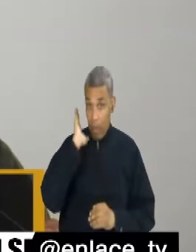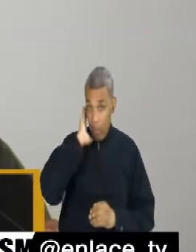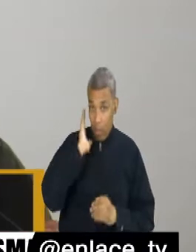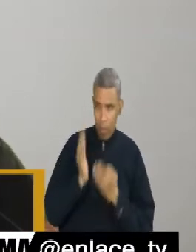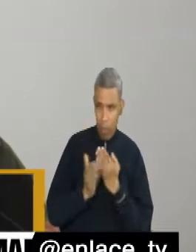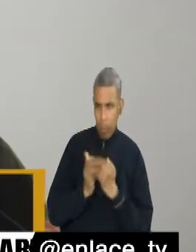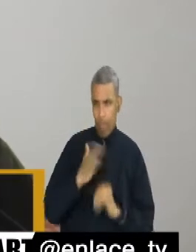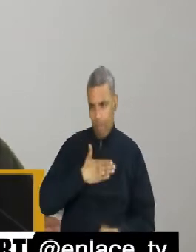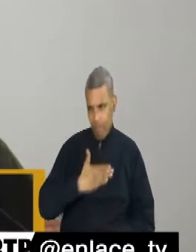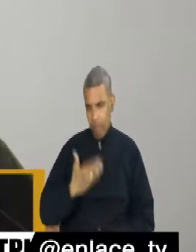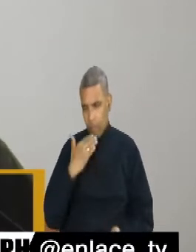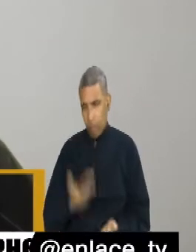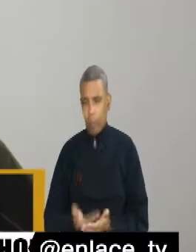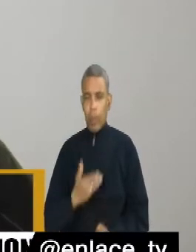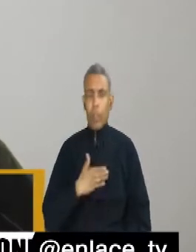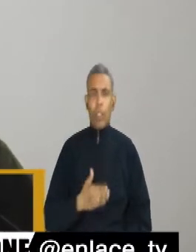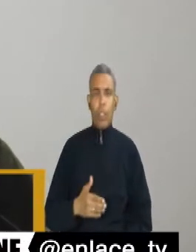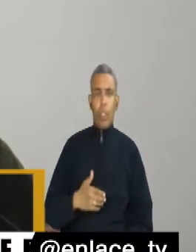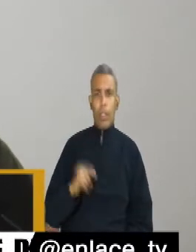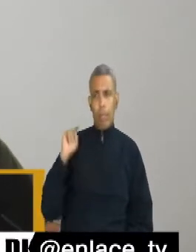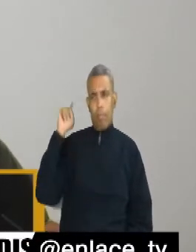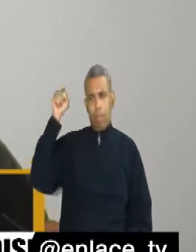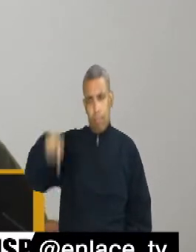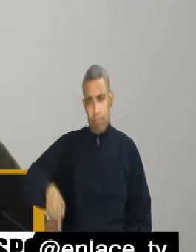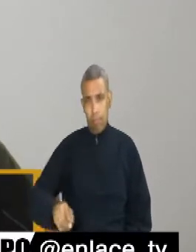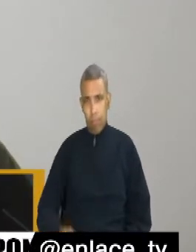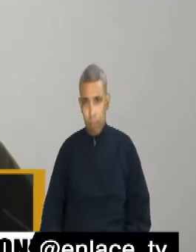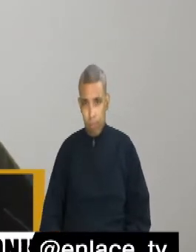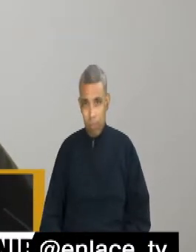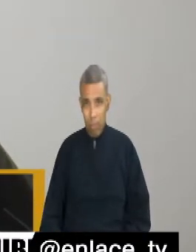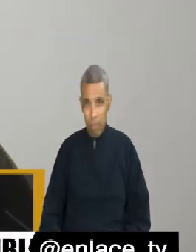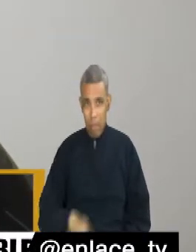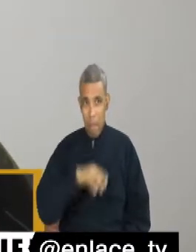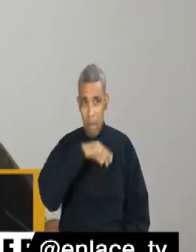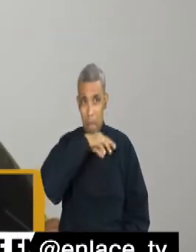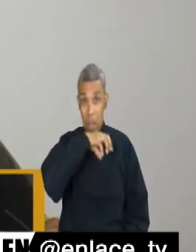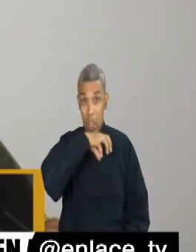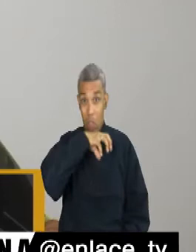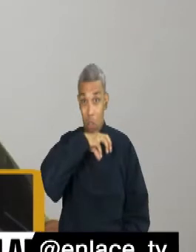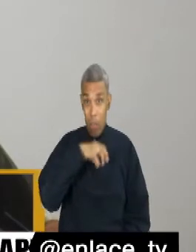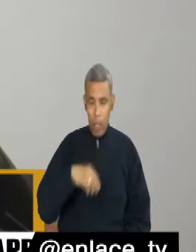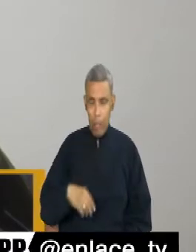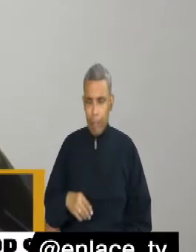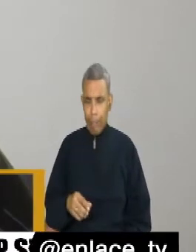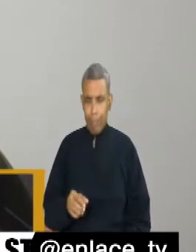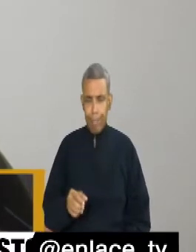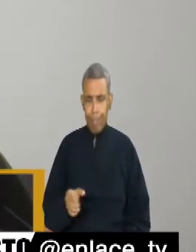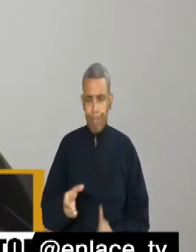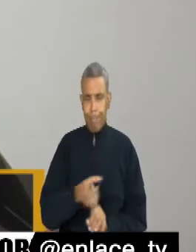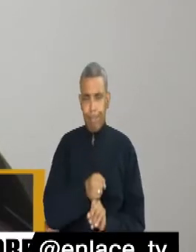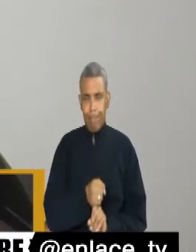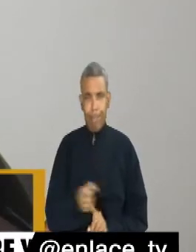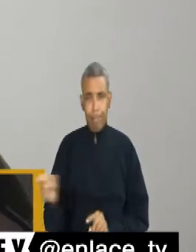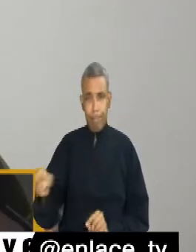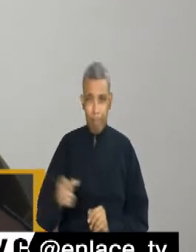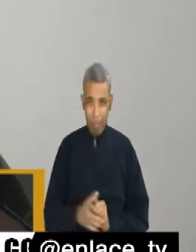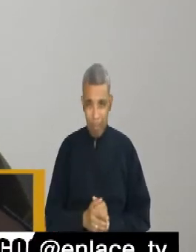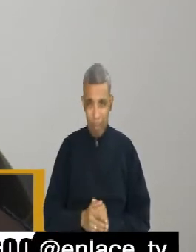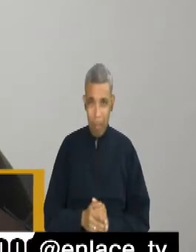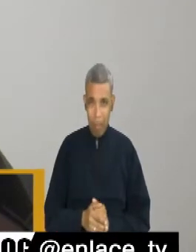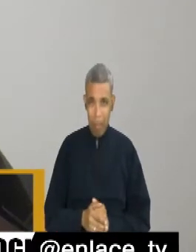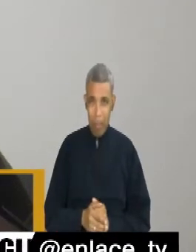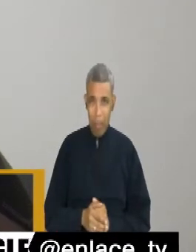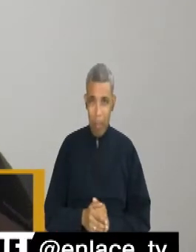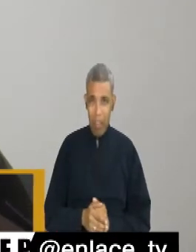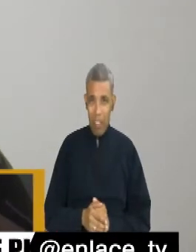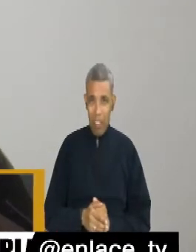del cuadrante, donde ve el escenario de un canino, el cual fallece a causa de